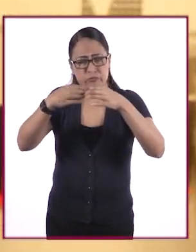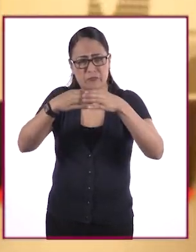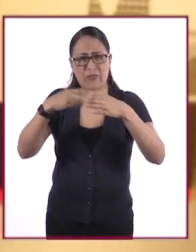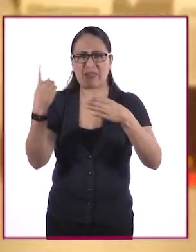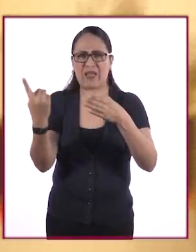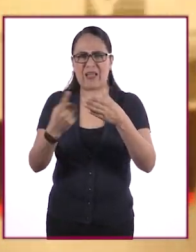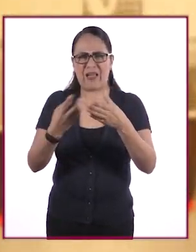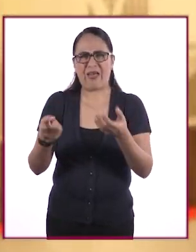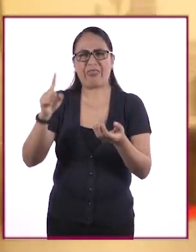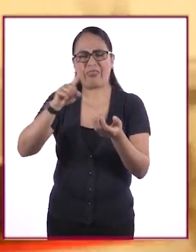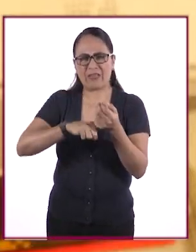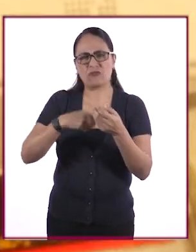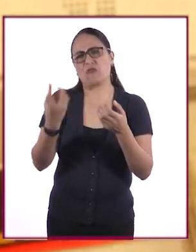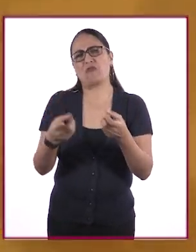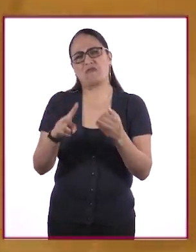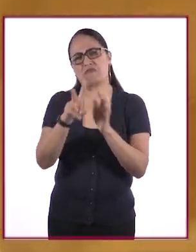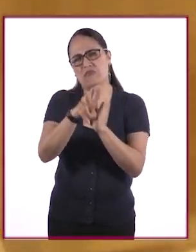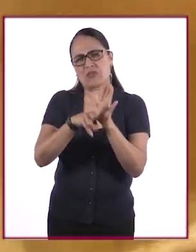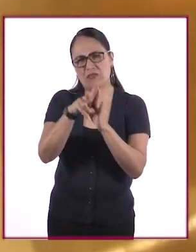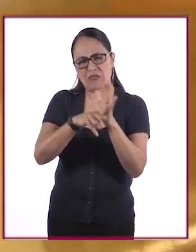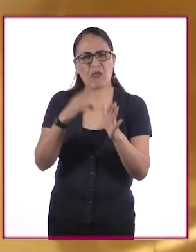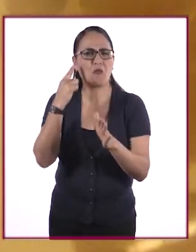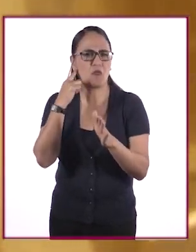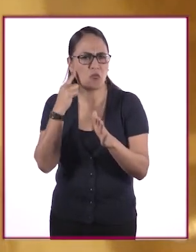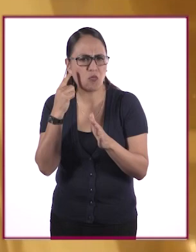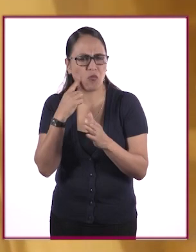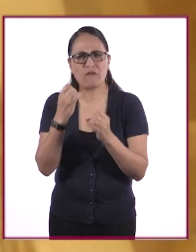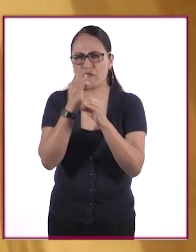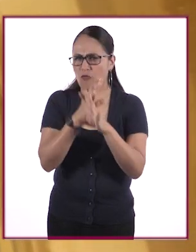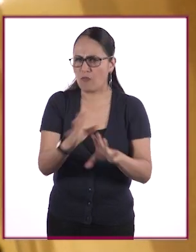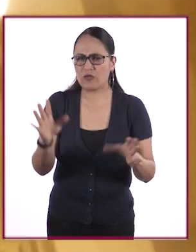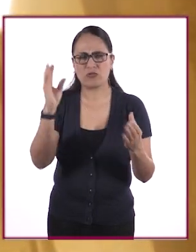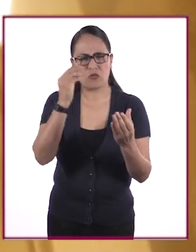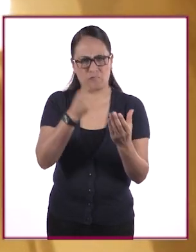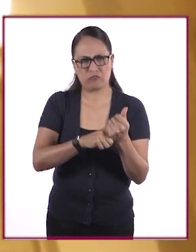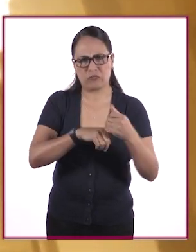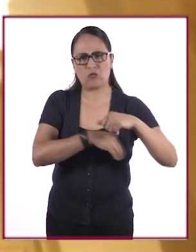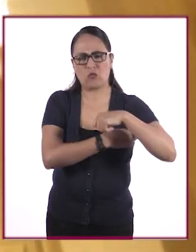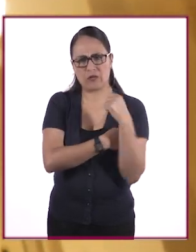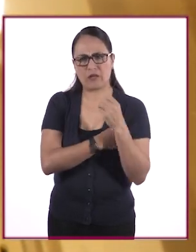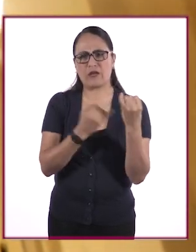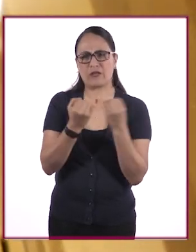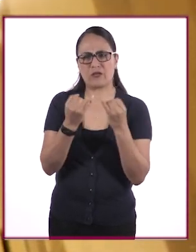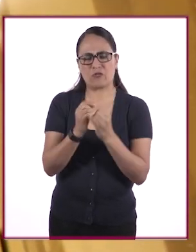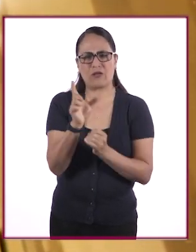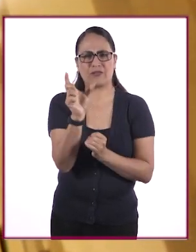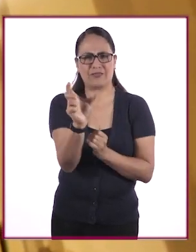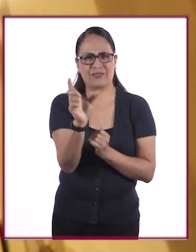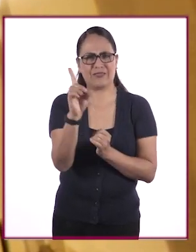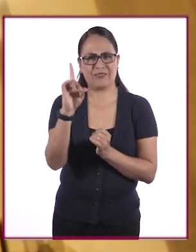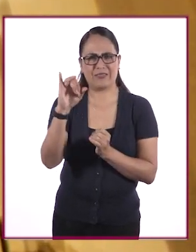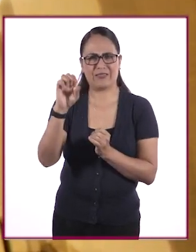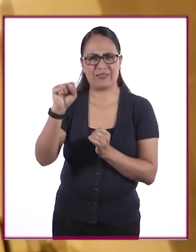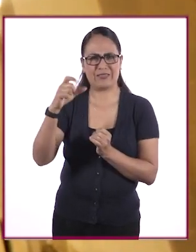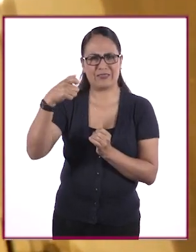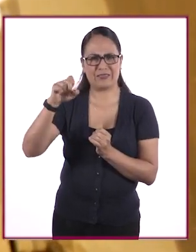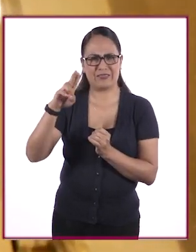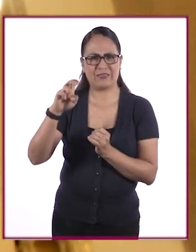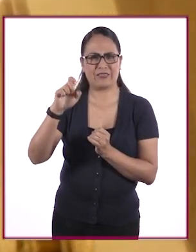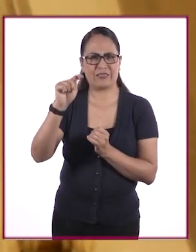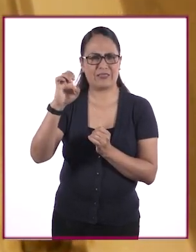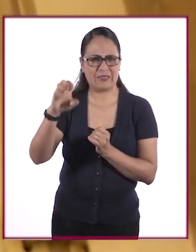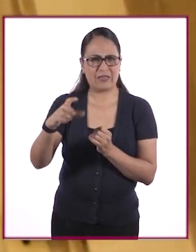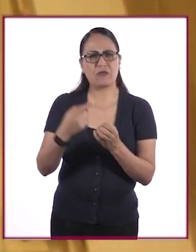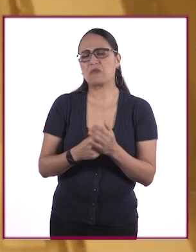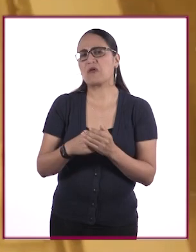son cintas magnéticas, donde se guardaban videos, audio o documentos. También tenemos los famosos disquetes o discos de 3,5, a los que